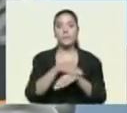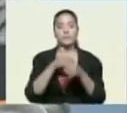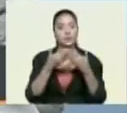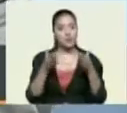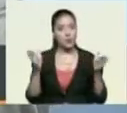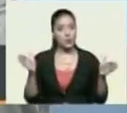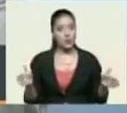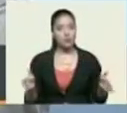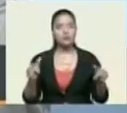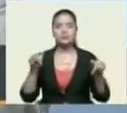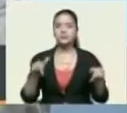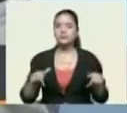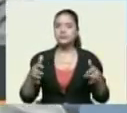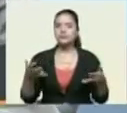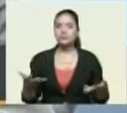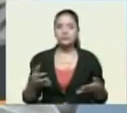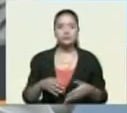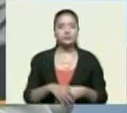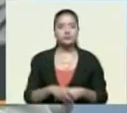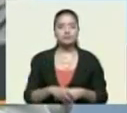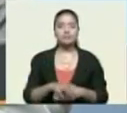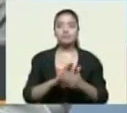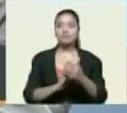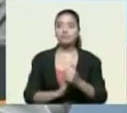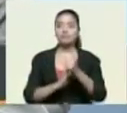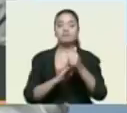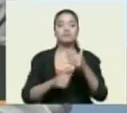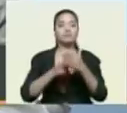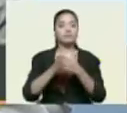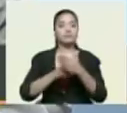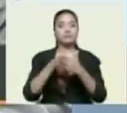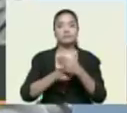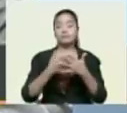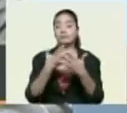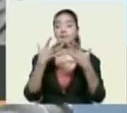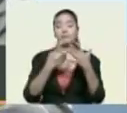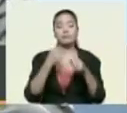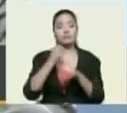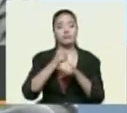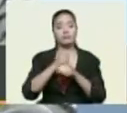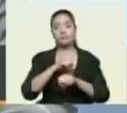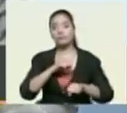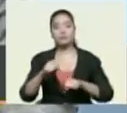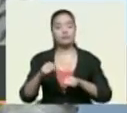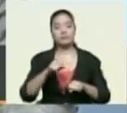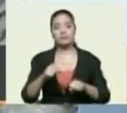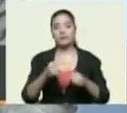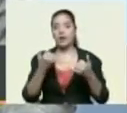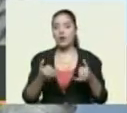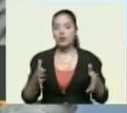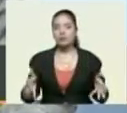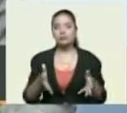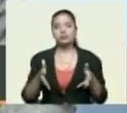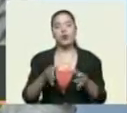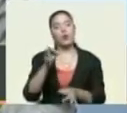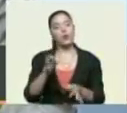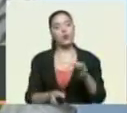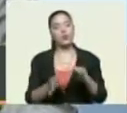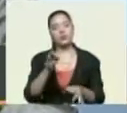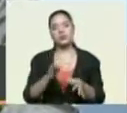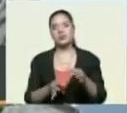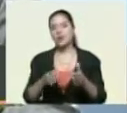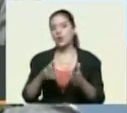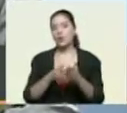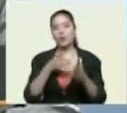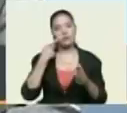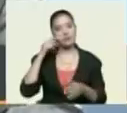Público estamos liderando pues esta gran acción y esta gran cruzada en pro de la justicia y en contra de